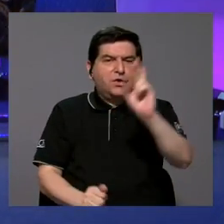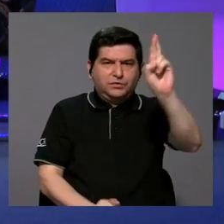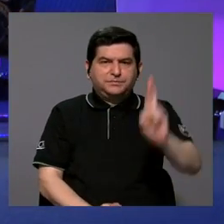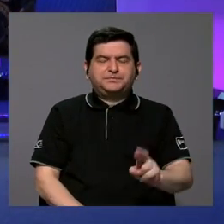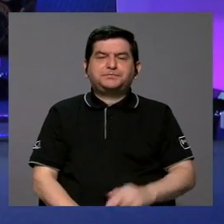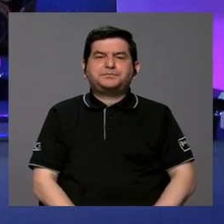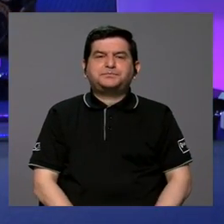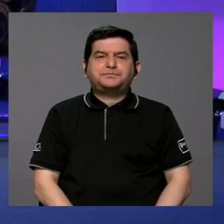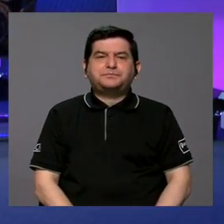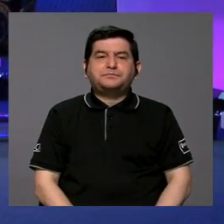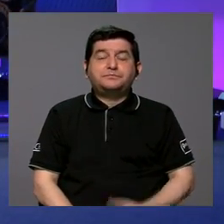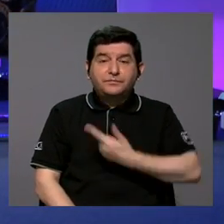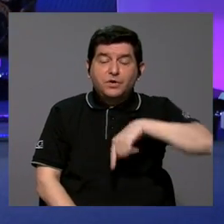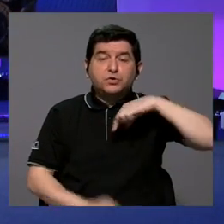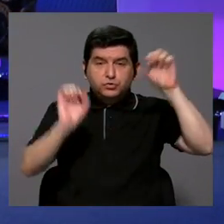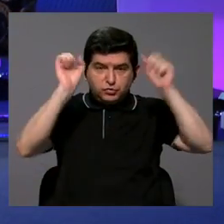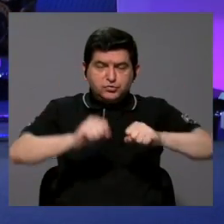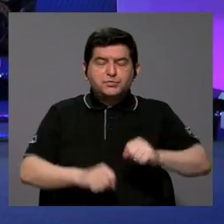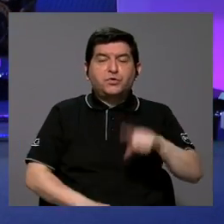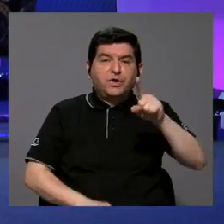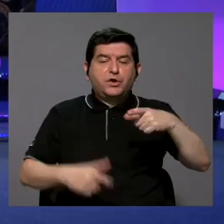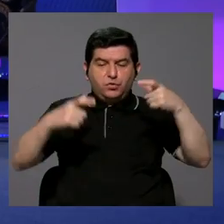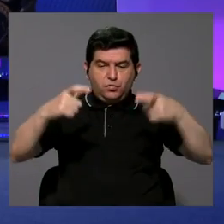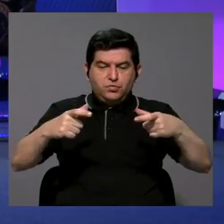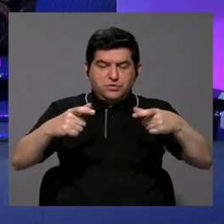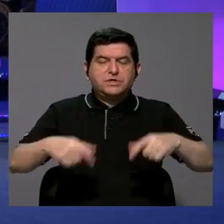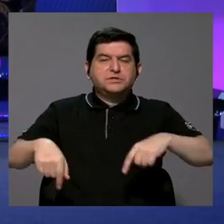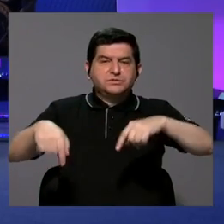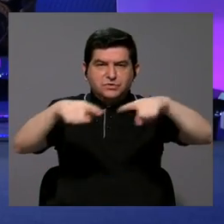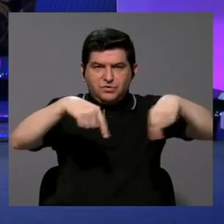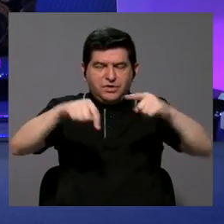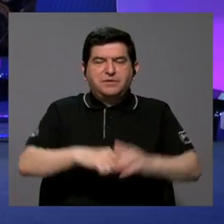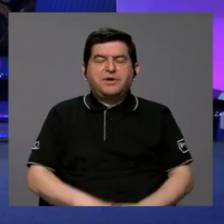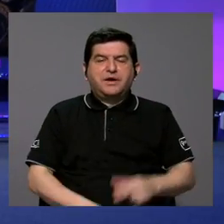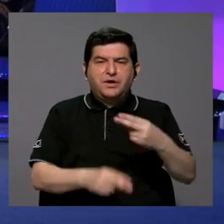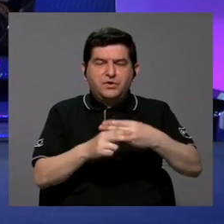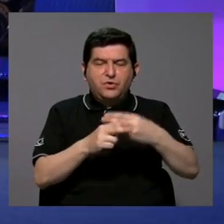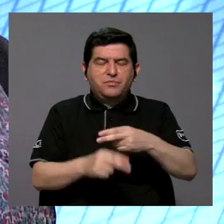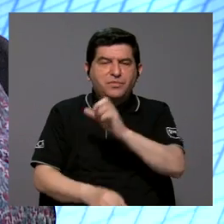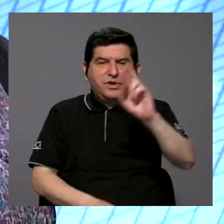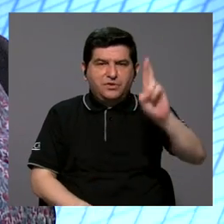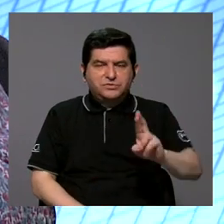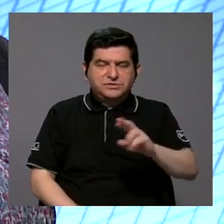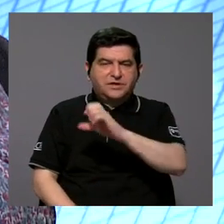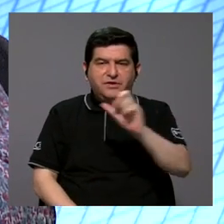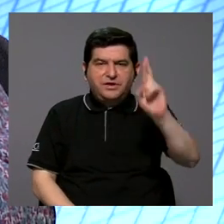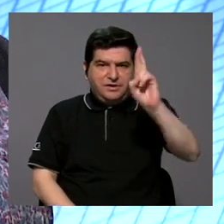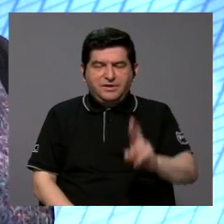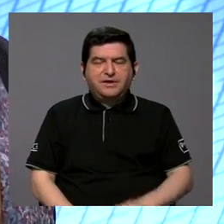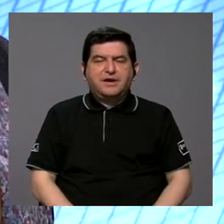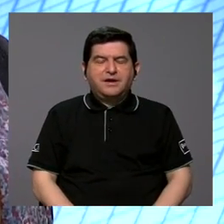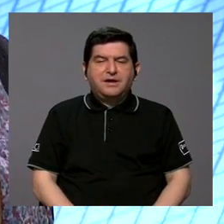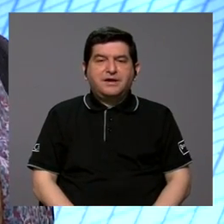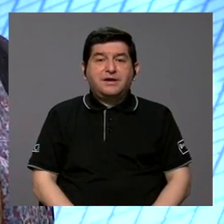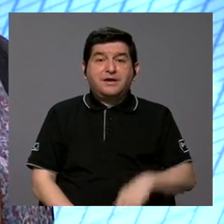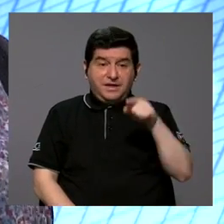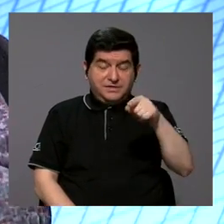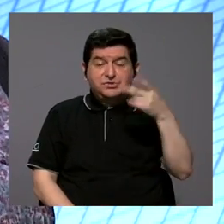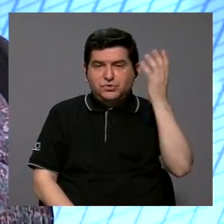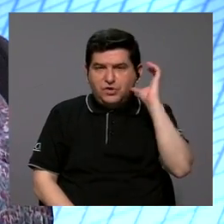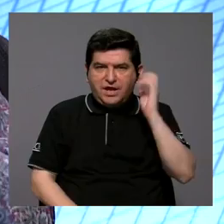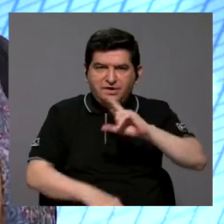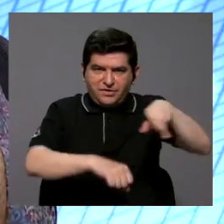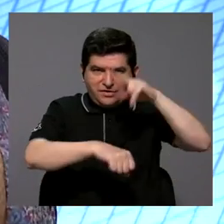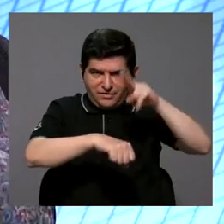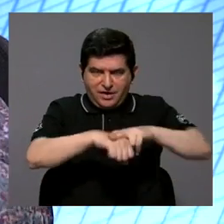Rica. Logramos grabar un disco, Costa Rica se llama, La Suite, por medio, en Radio Nacional,